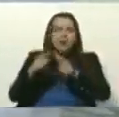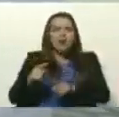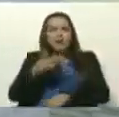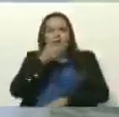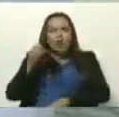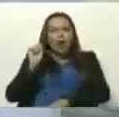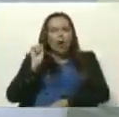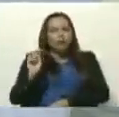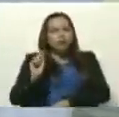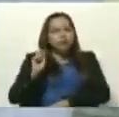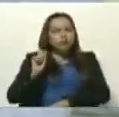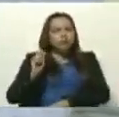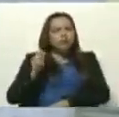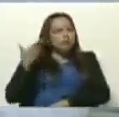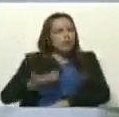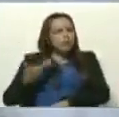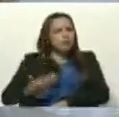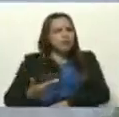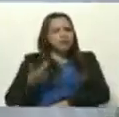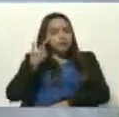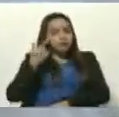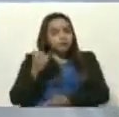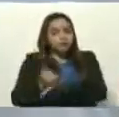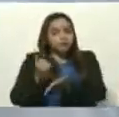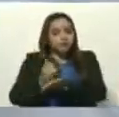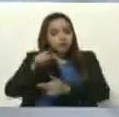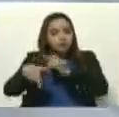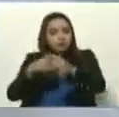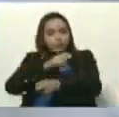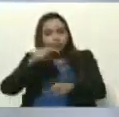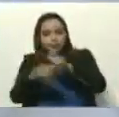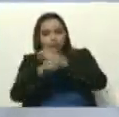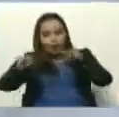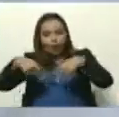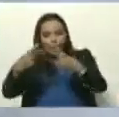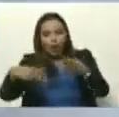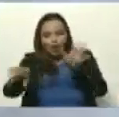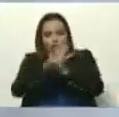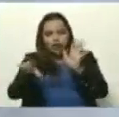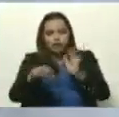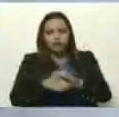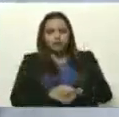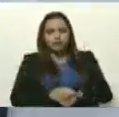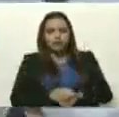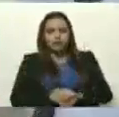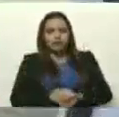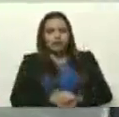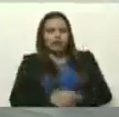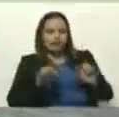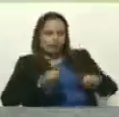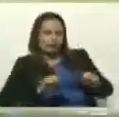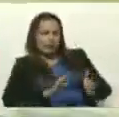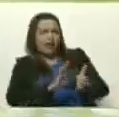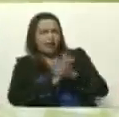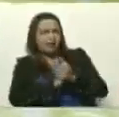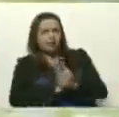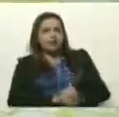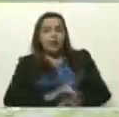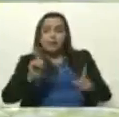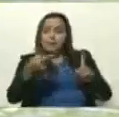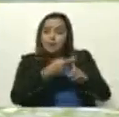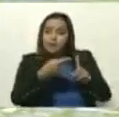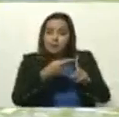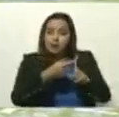concretas y palpables va a percibir los cultores una vez que se apruebe esta reforma que tú estás promoviendo bueno me mi querido boli castellano la primera